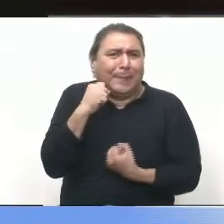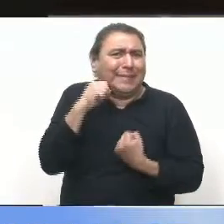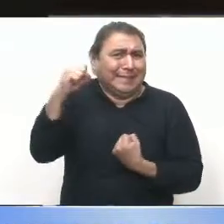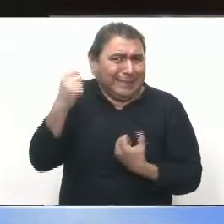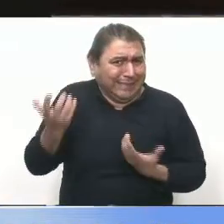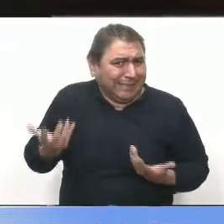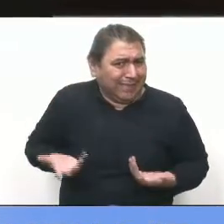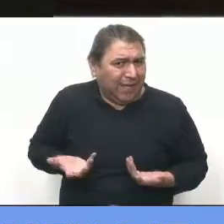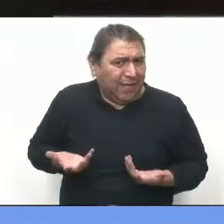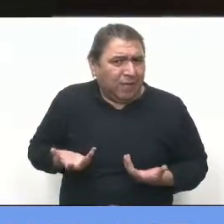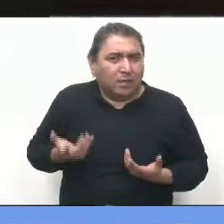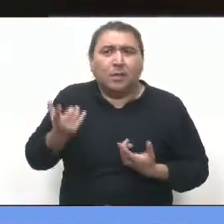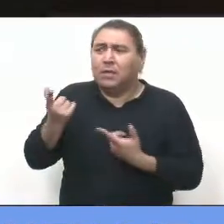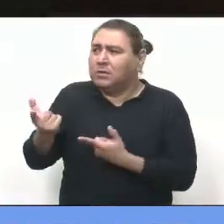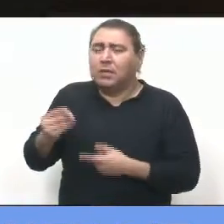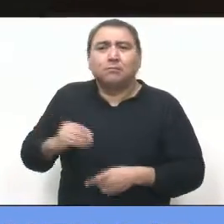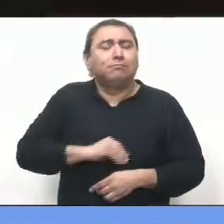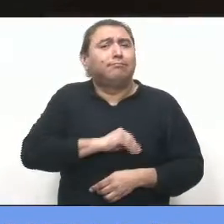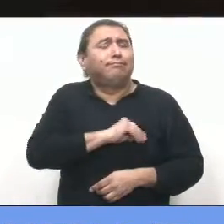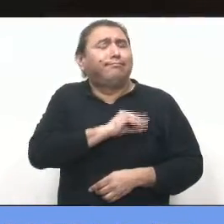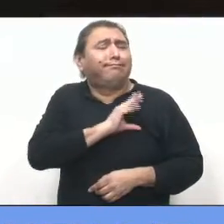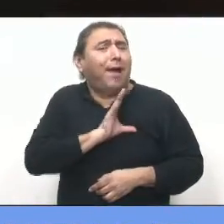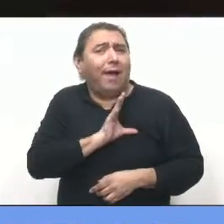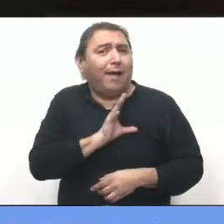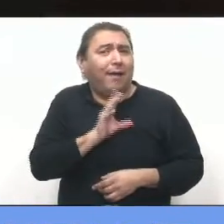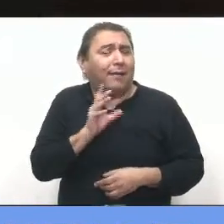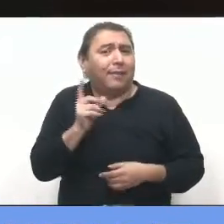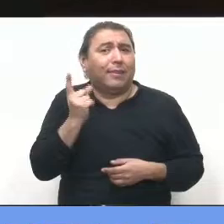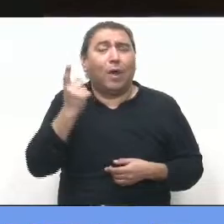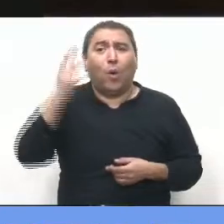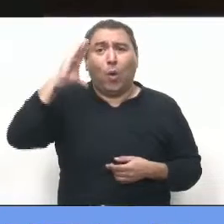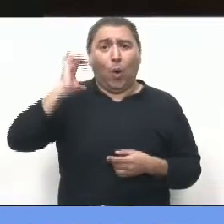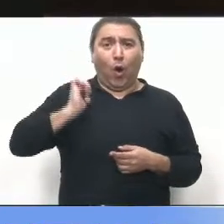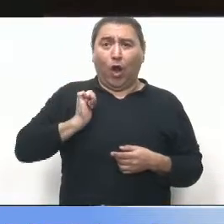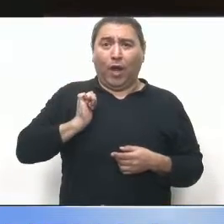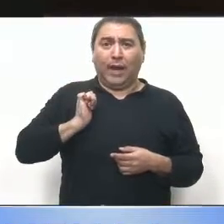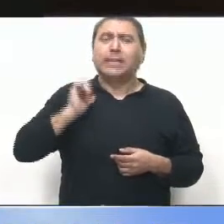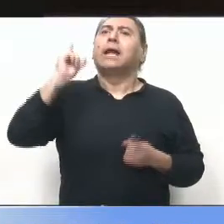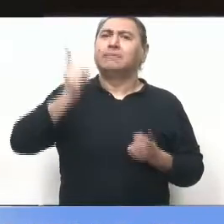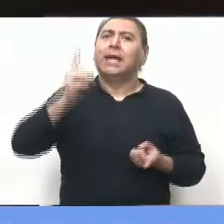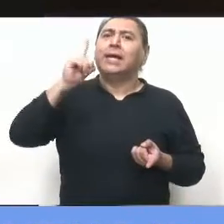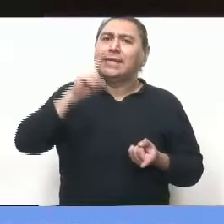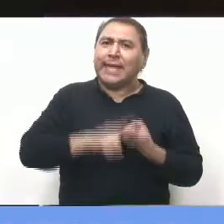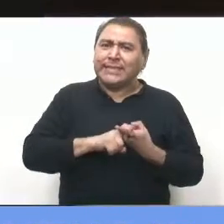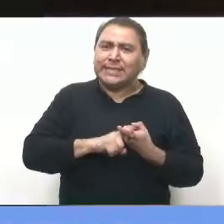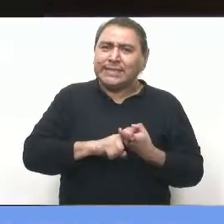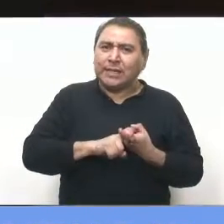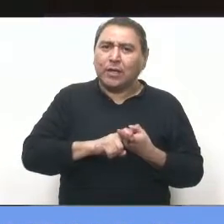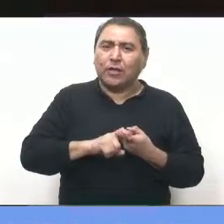tupé de enamorarse de un coronel y de casarse con un coronel en una época donde eso era casi,